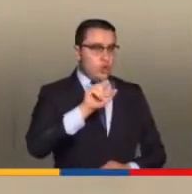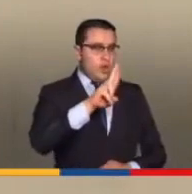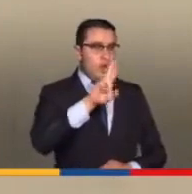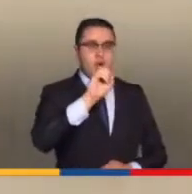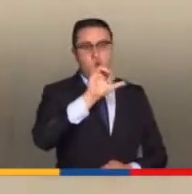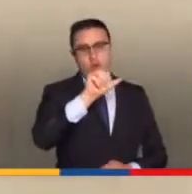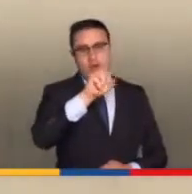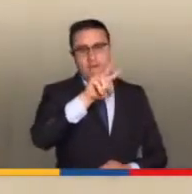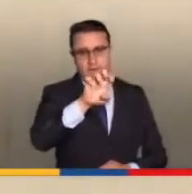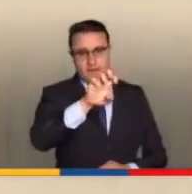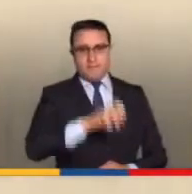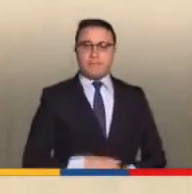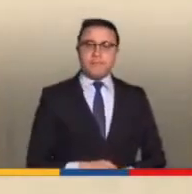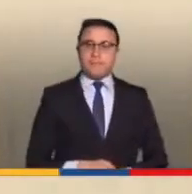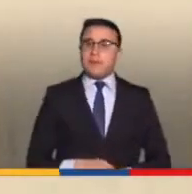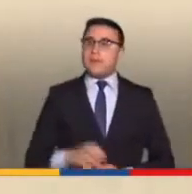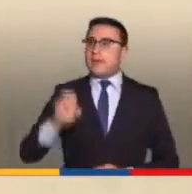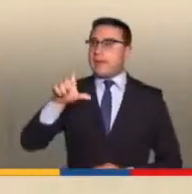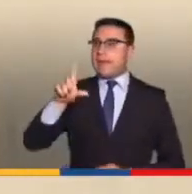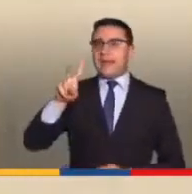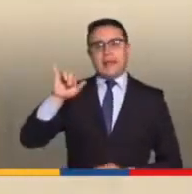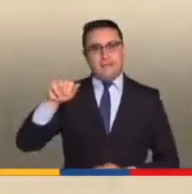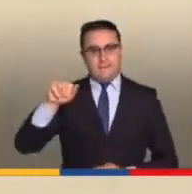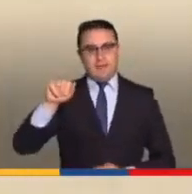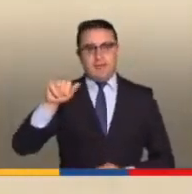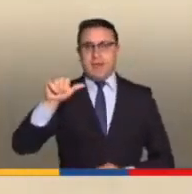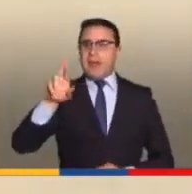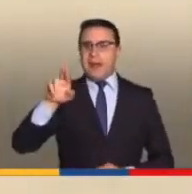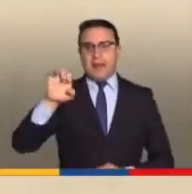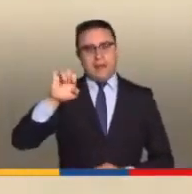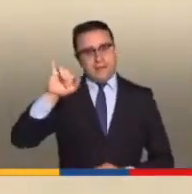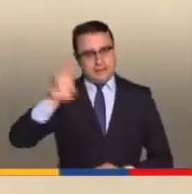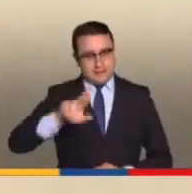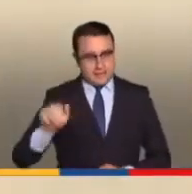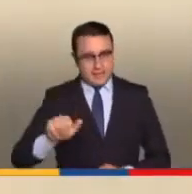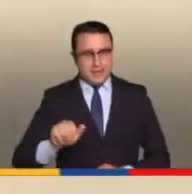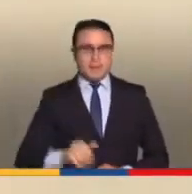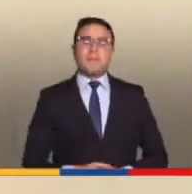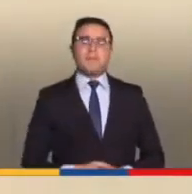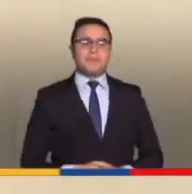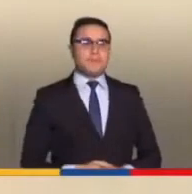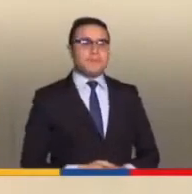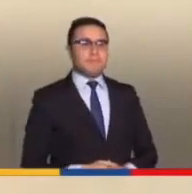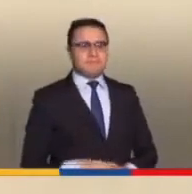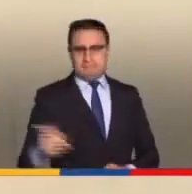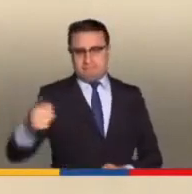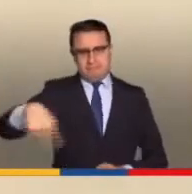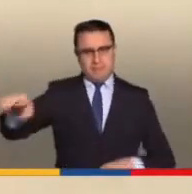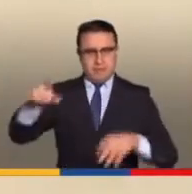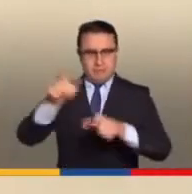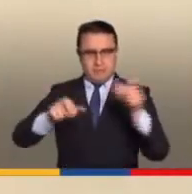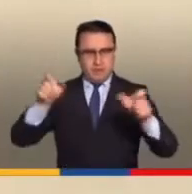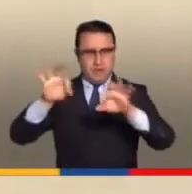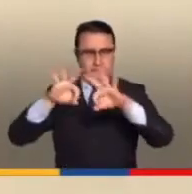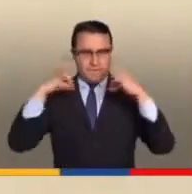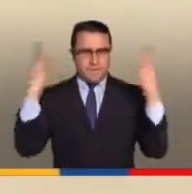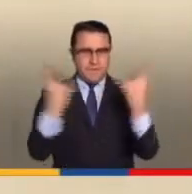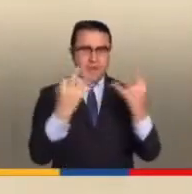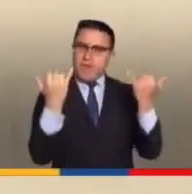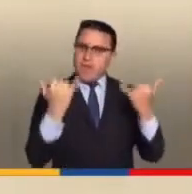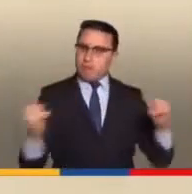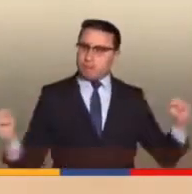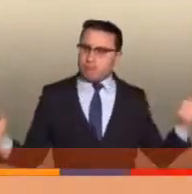Arroyave, Elvia Rosa Areiza Barrera y sus familiares que hoy